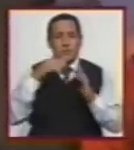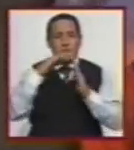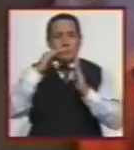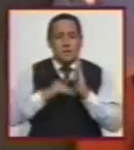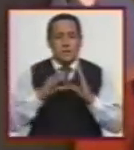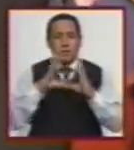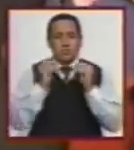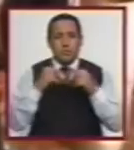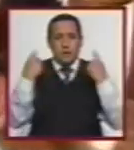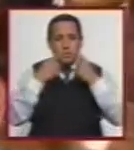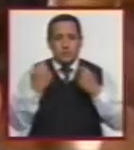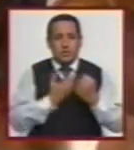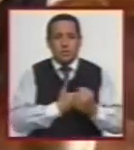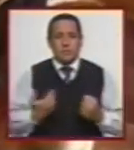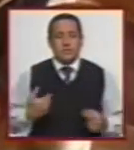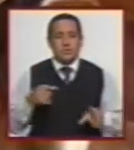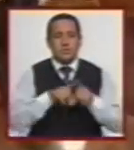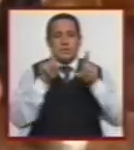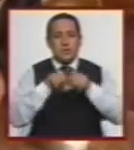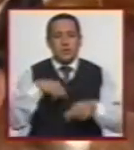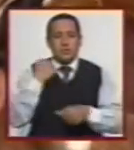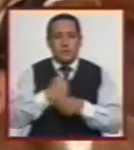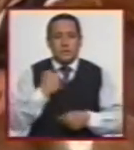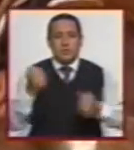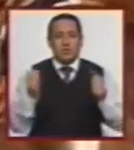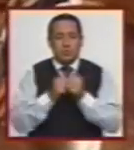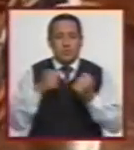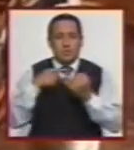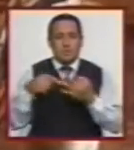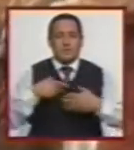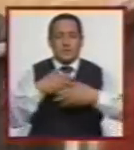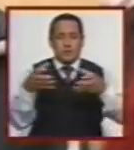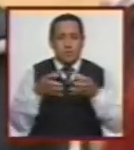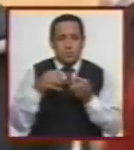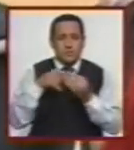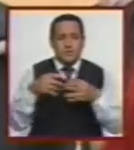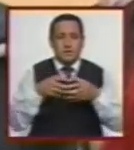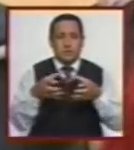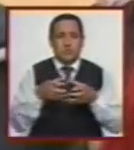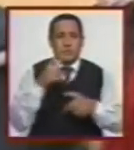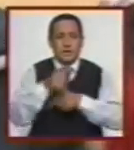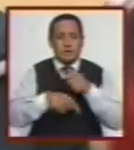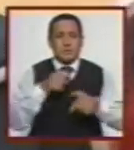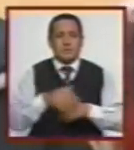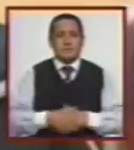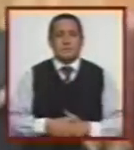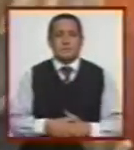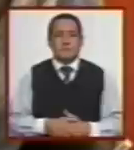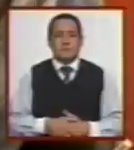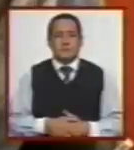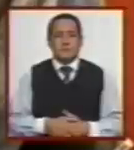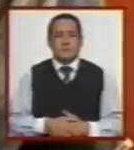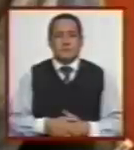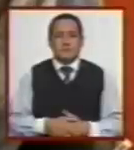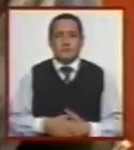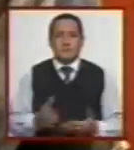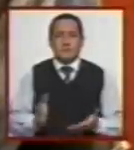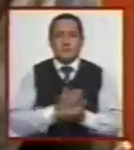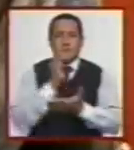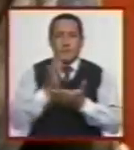solo con acciones de gobierno, sino con trabajo conjunto entre este y el sector privado. Que los problemas